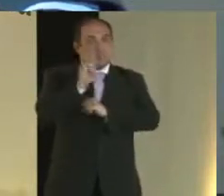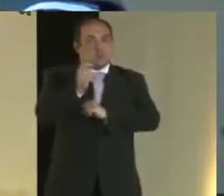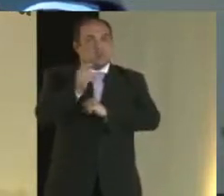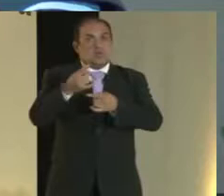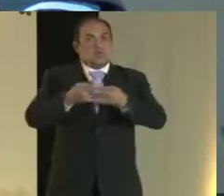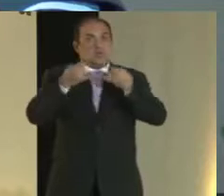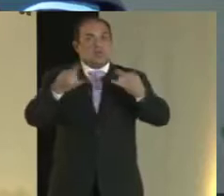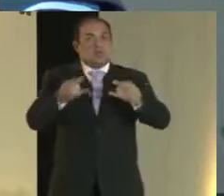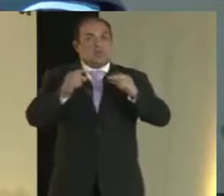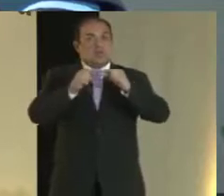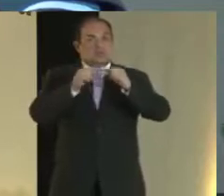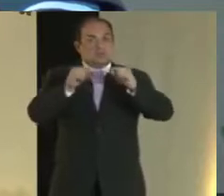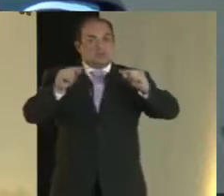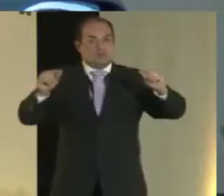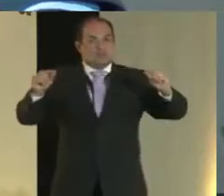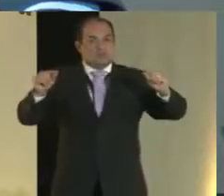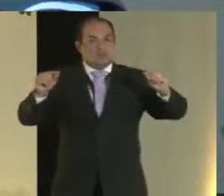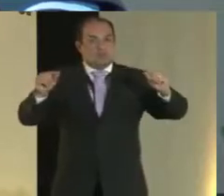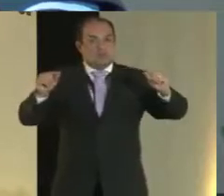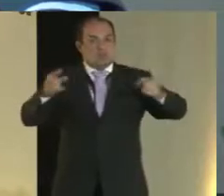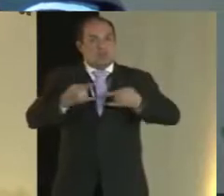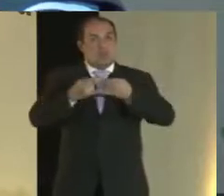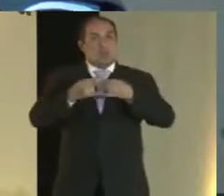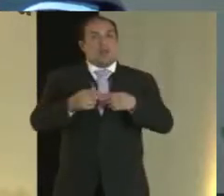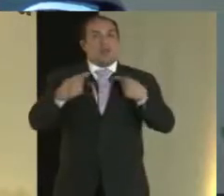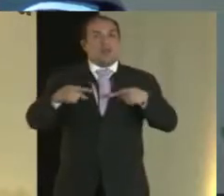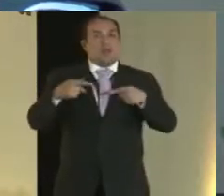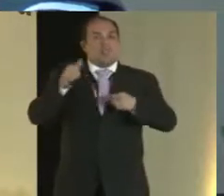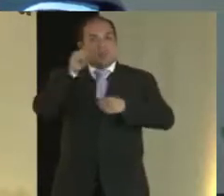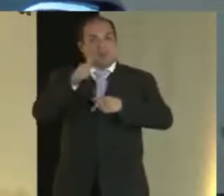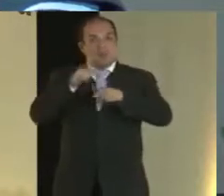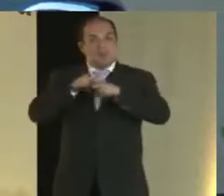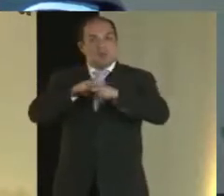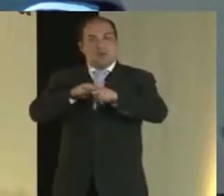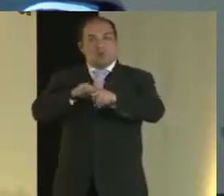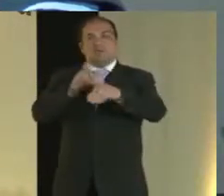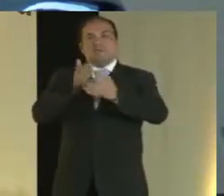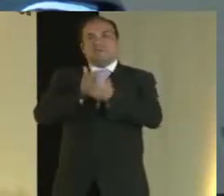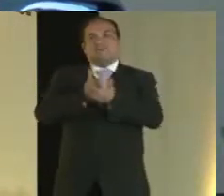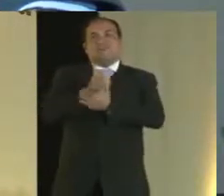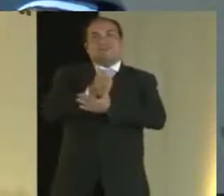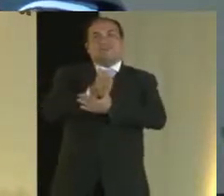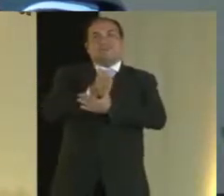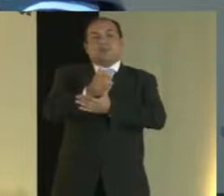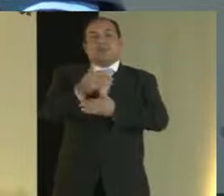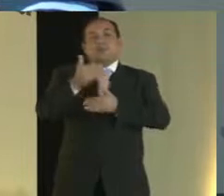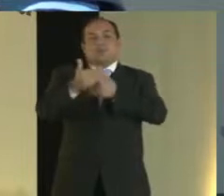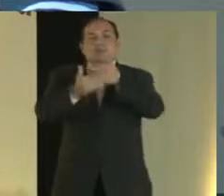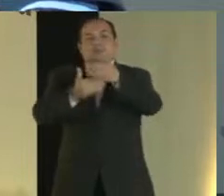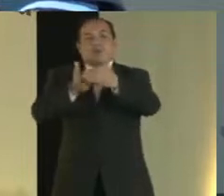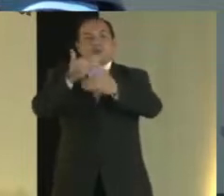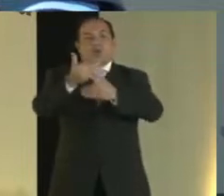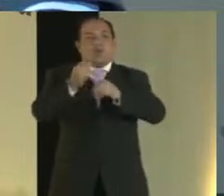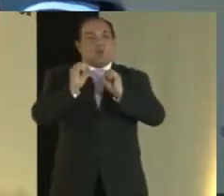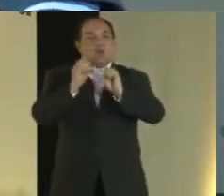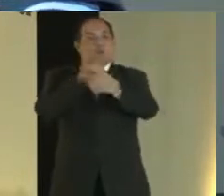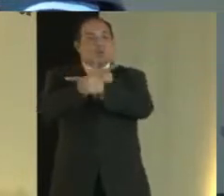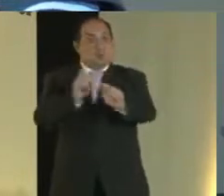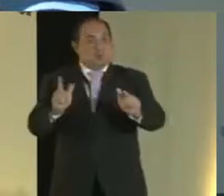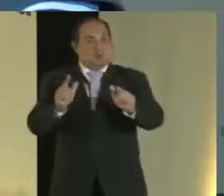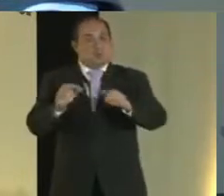de una historia lineal según la cual la humanidad siempre avanza inexorablemente por la ruta del progreso o de su